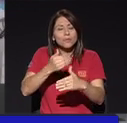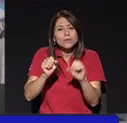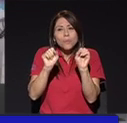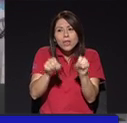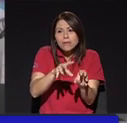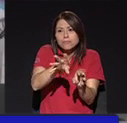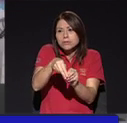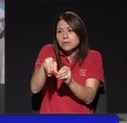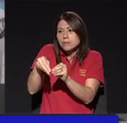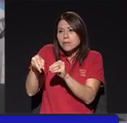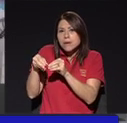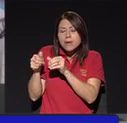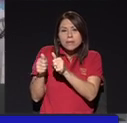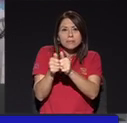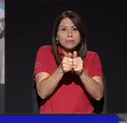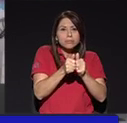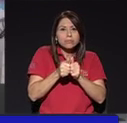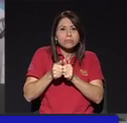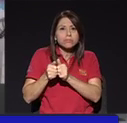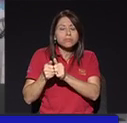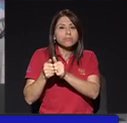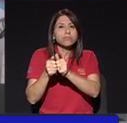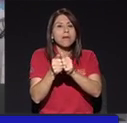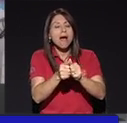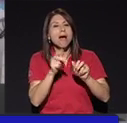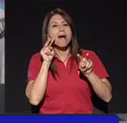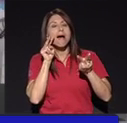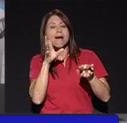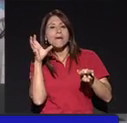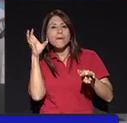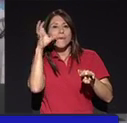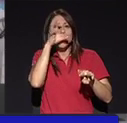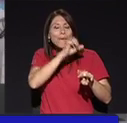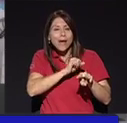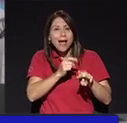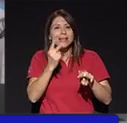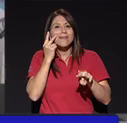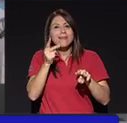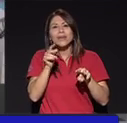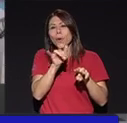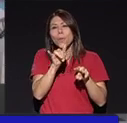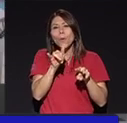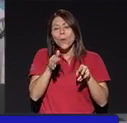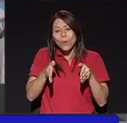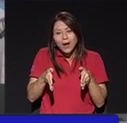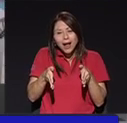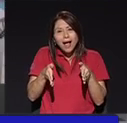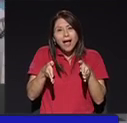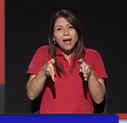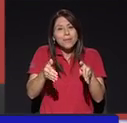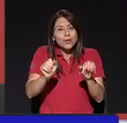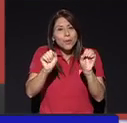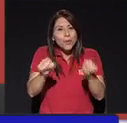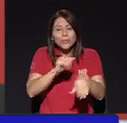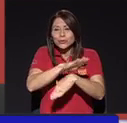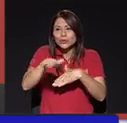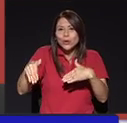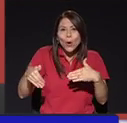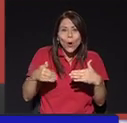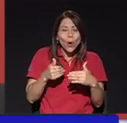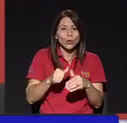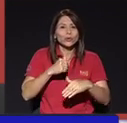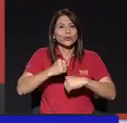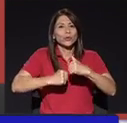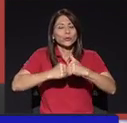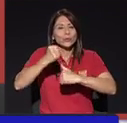prácticas y de un momento a otro se va a visualizar como un camino, un empedrado que podemos ir construyendo